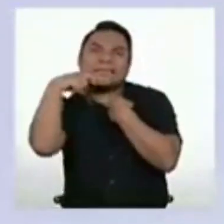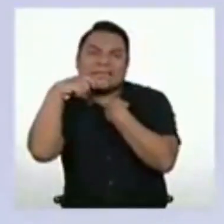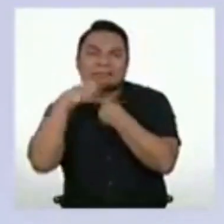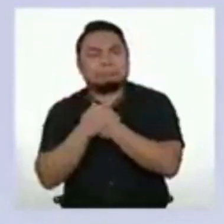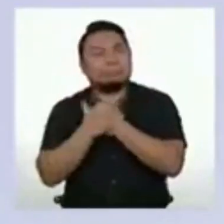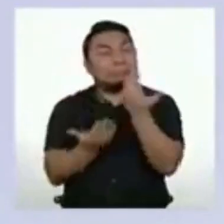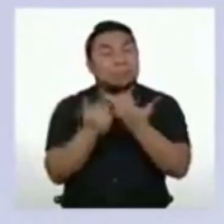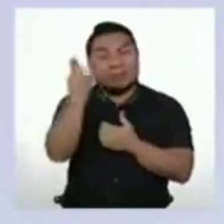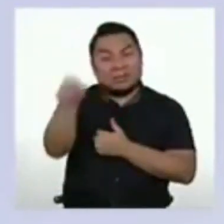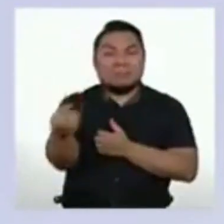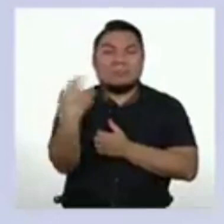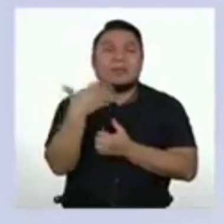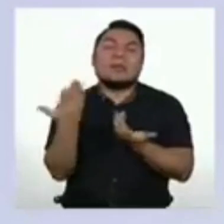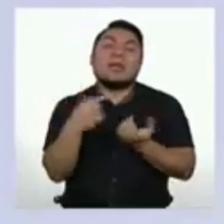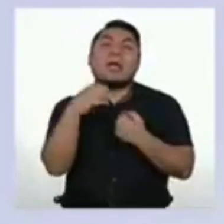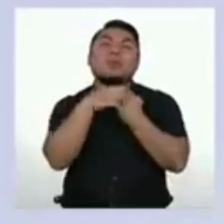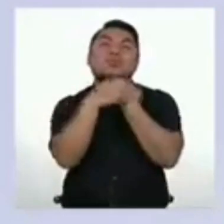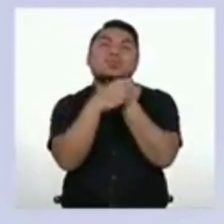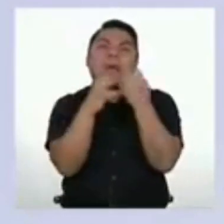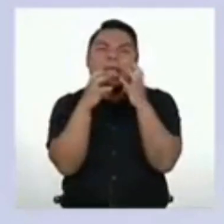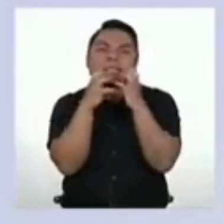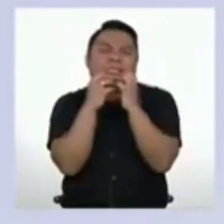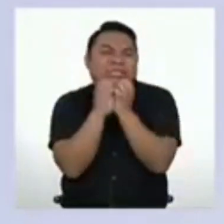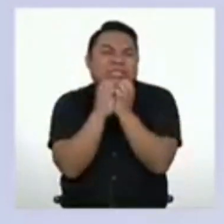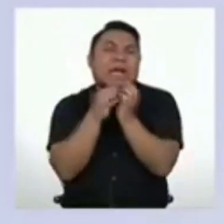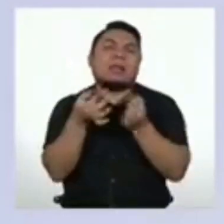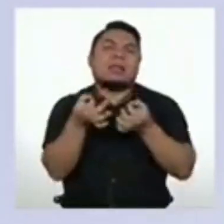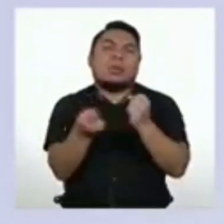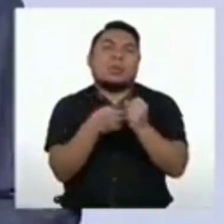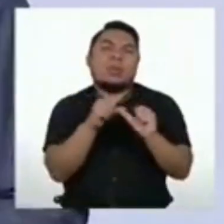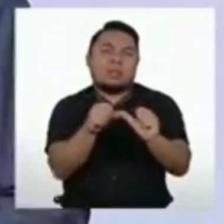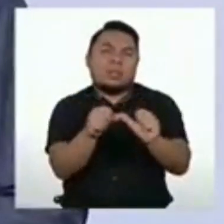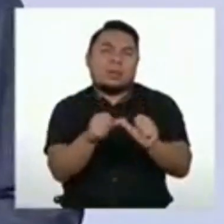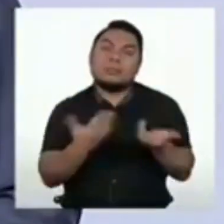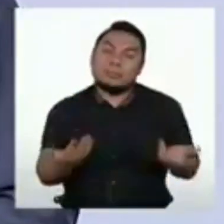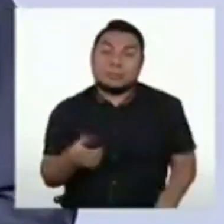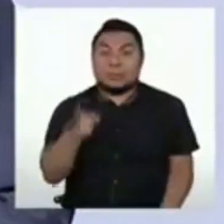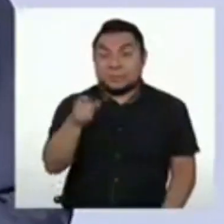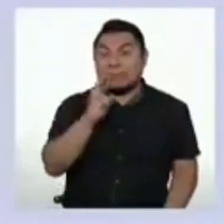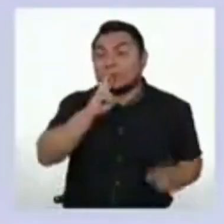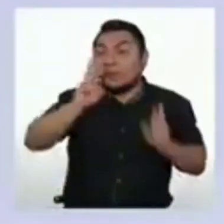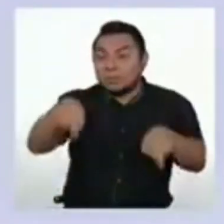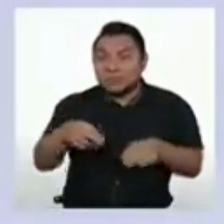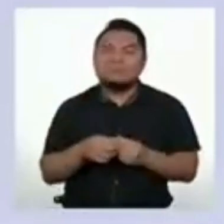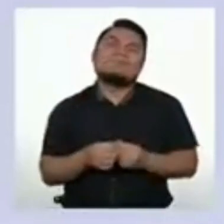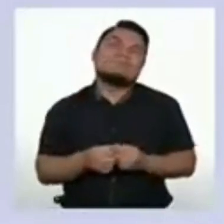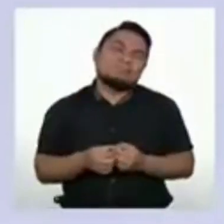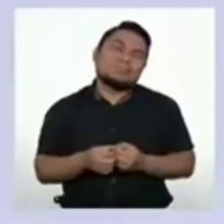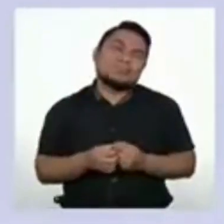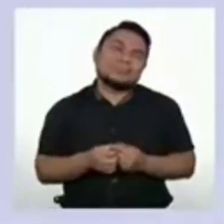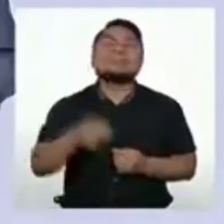alguien me diga que una pasa es una uva deshidratada. Y debo decir que ambas respuestas